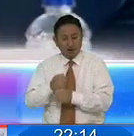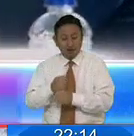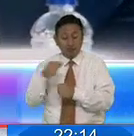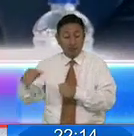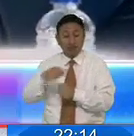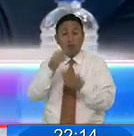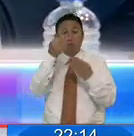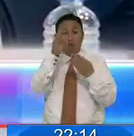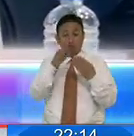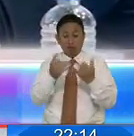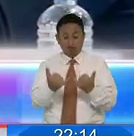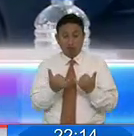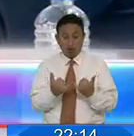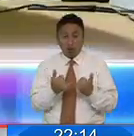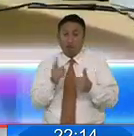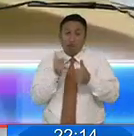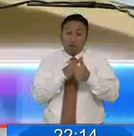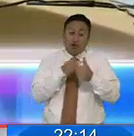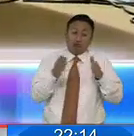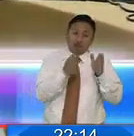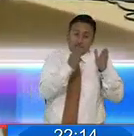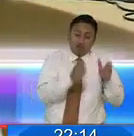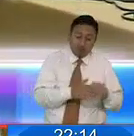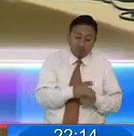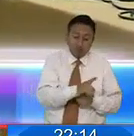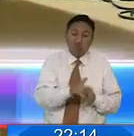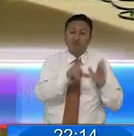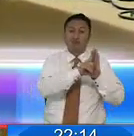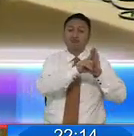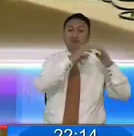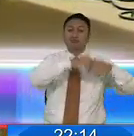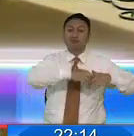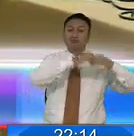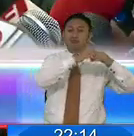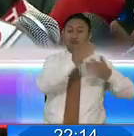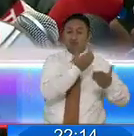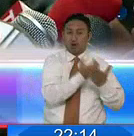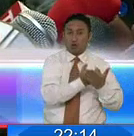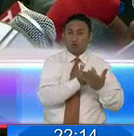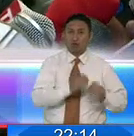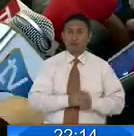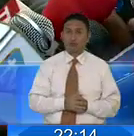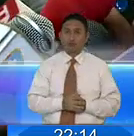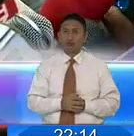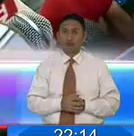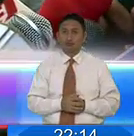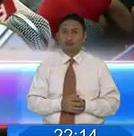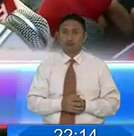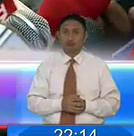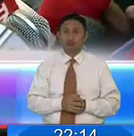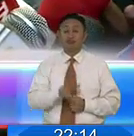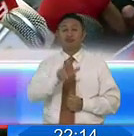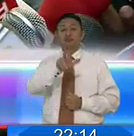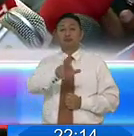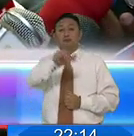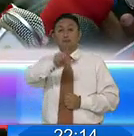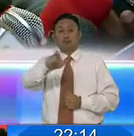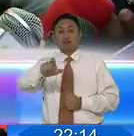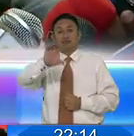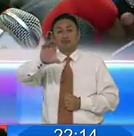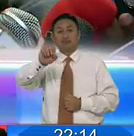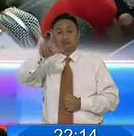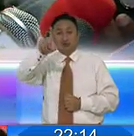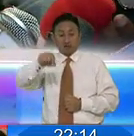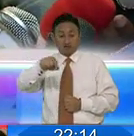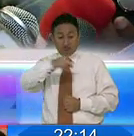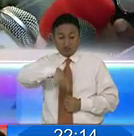pero que actualmente se encuentra ocupada en la ley de crecimiento económico hay tres miembros del call que son parte de la comisión por lo tanto ellos